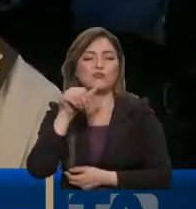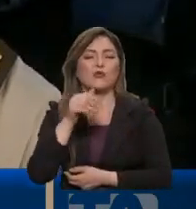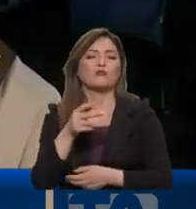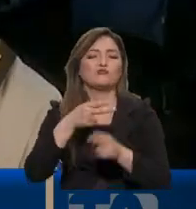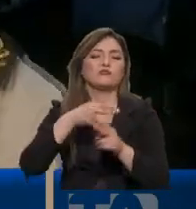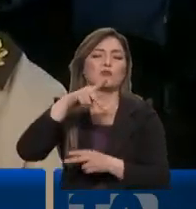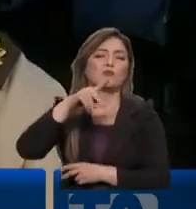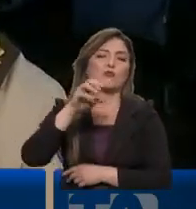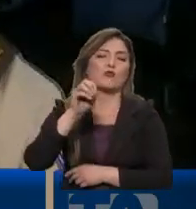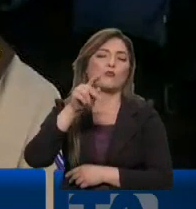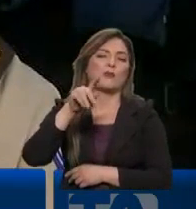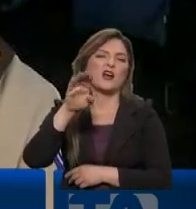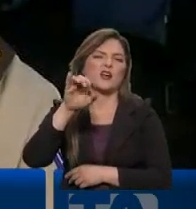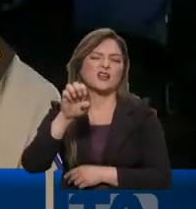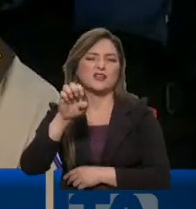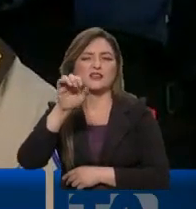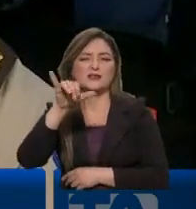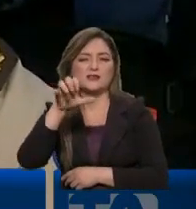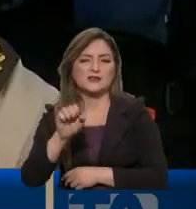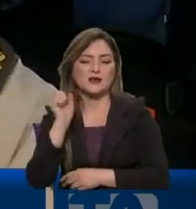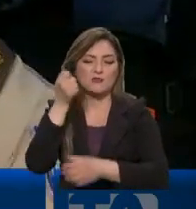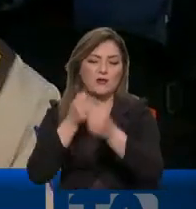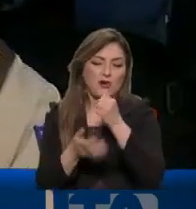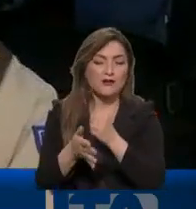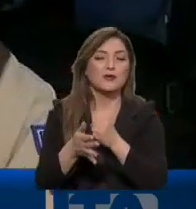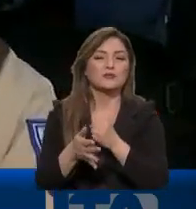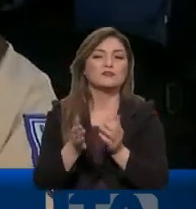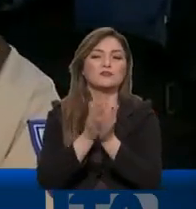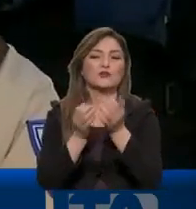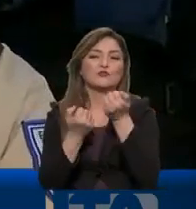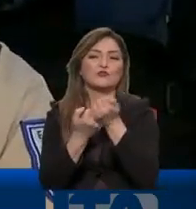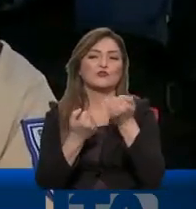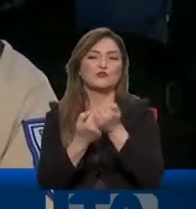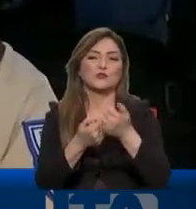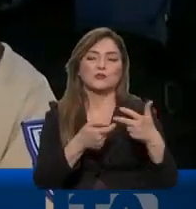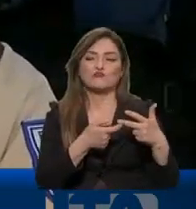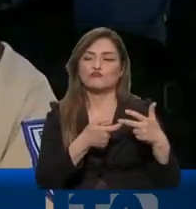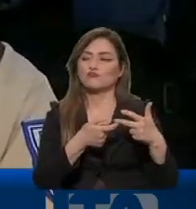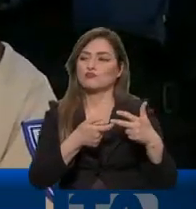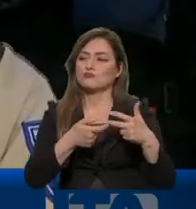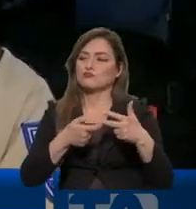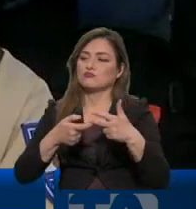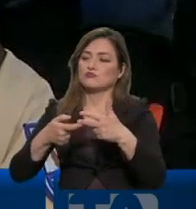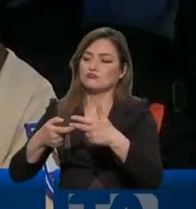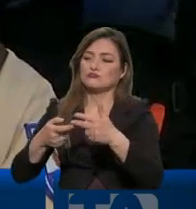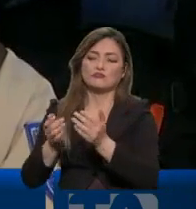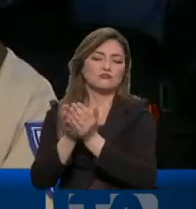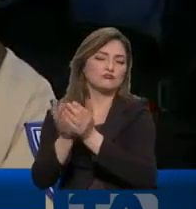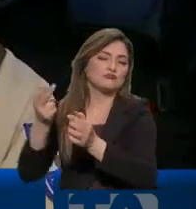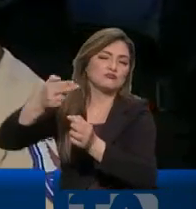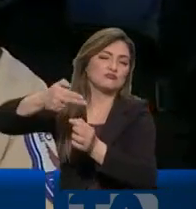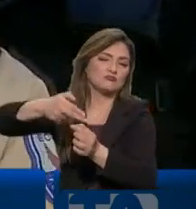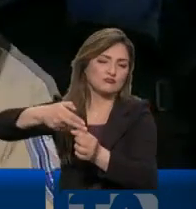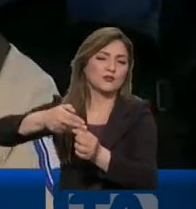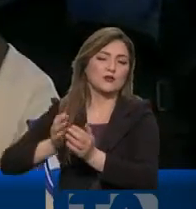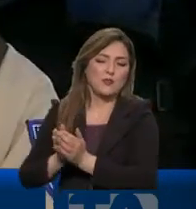de un barco pesquero realizaba apoyo logístico de arrastre y reabastecimiento de combustible a